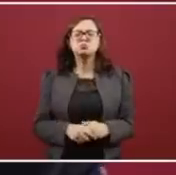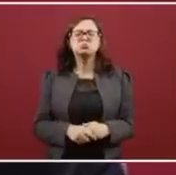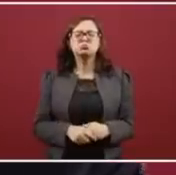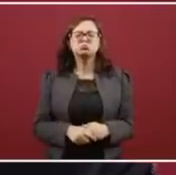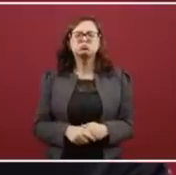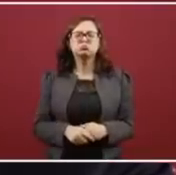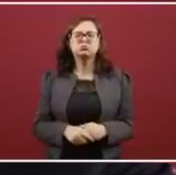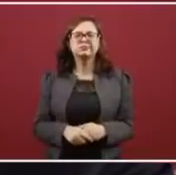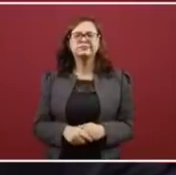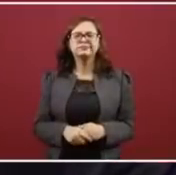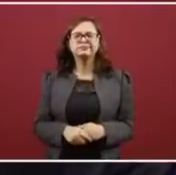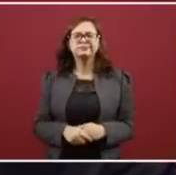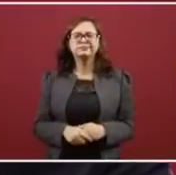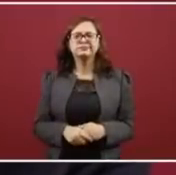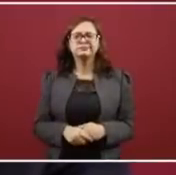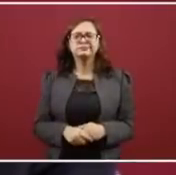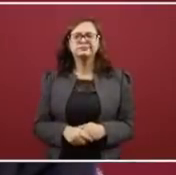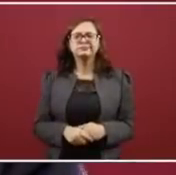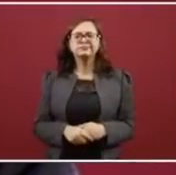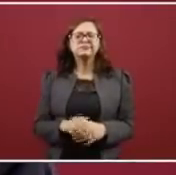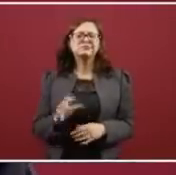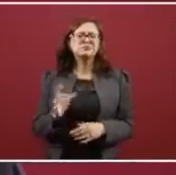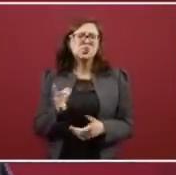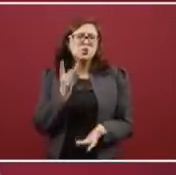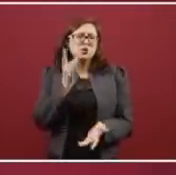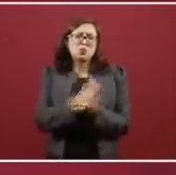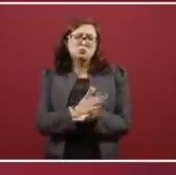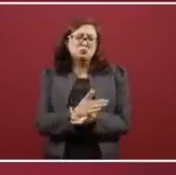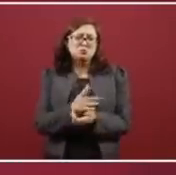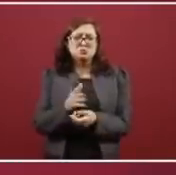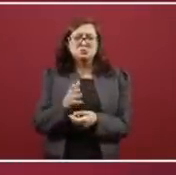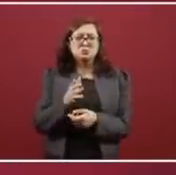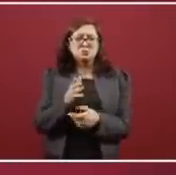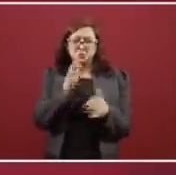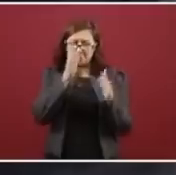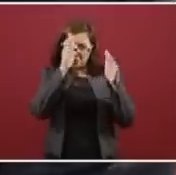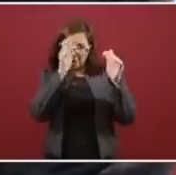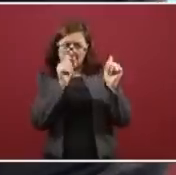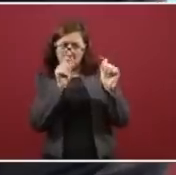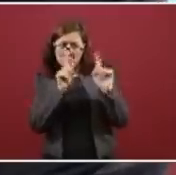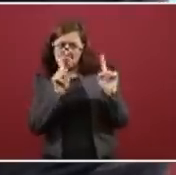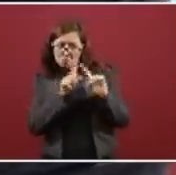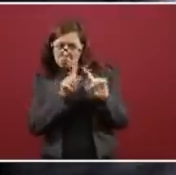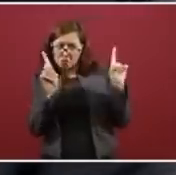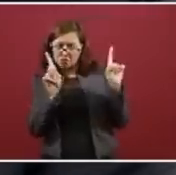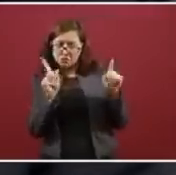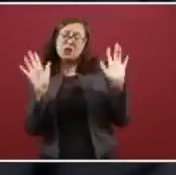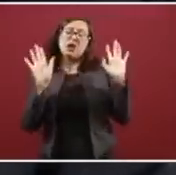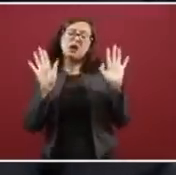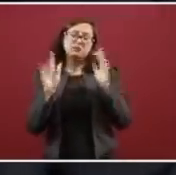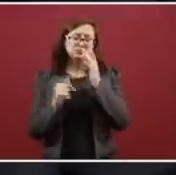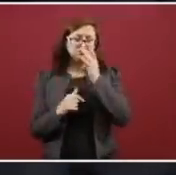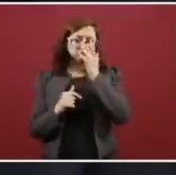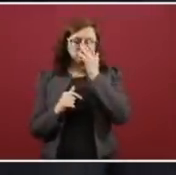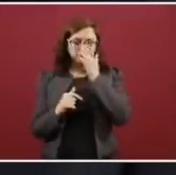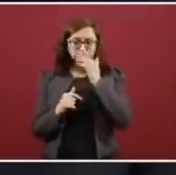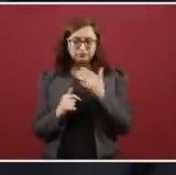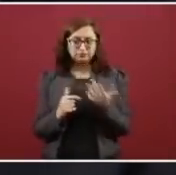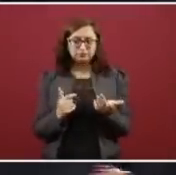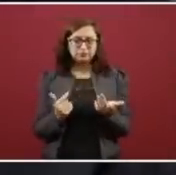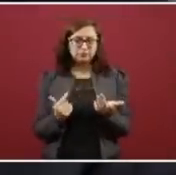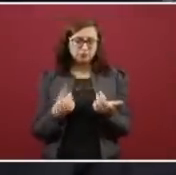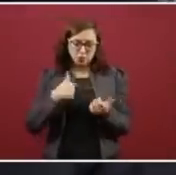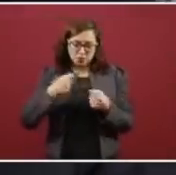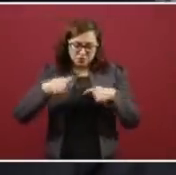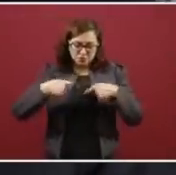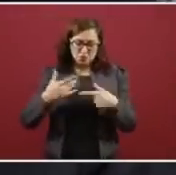si acaso una discrepancia pero yo las tengo hasta el interior